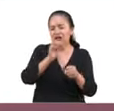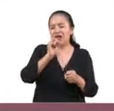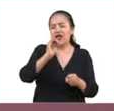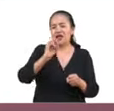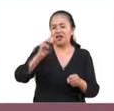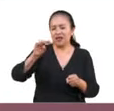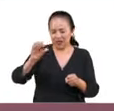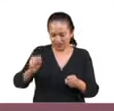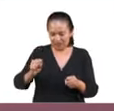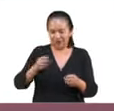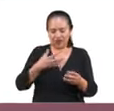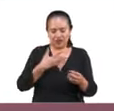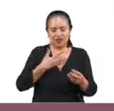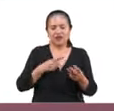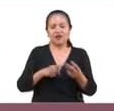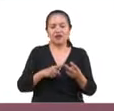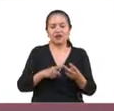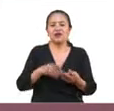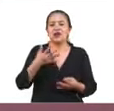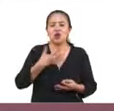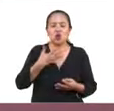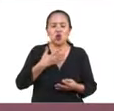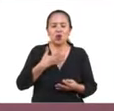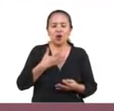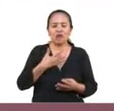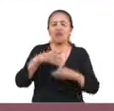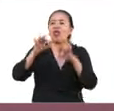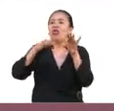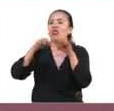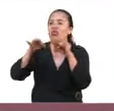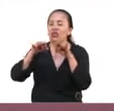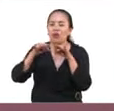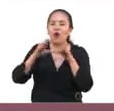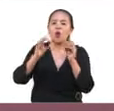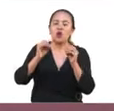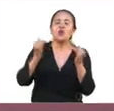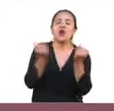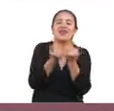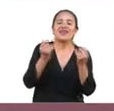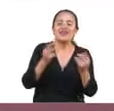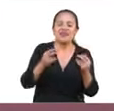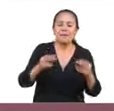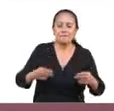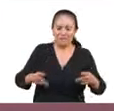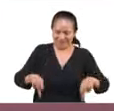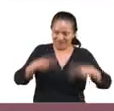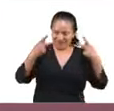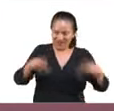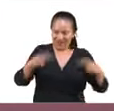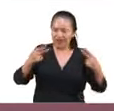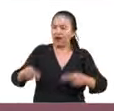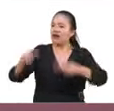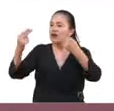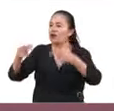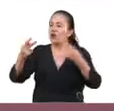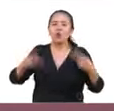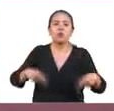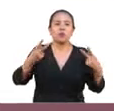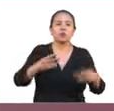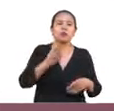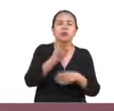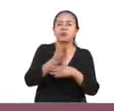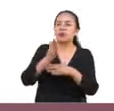y también buscar mercados sensibles al precio justo para colocar los productos de las y los sembradoras